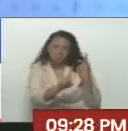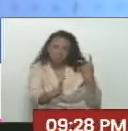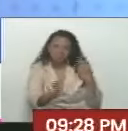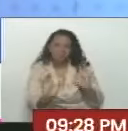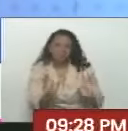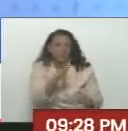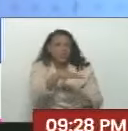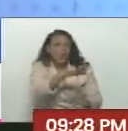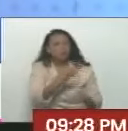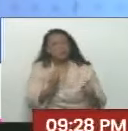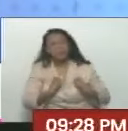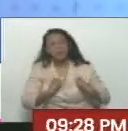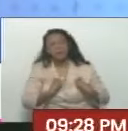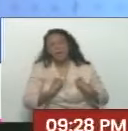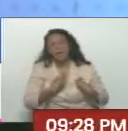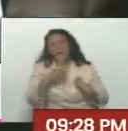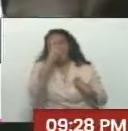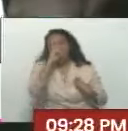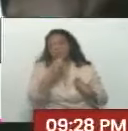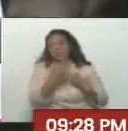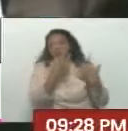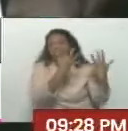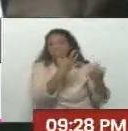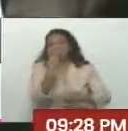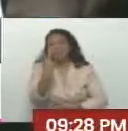¿Dónde estabas tú, Cilia, en el 82, chica?